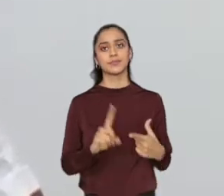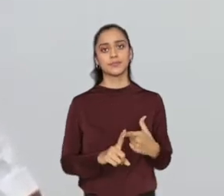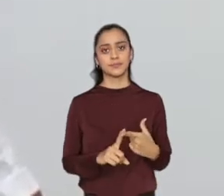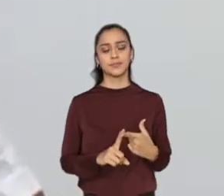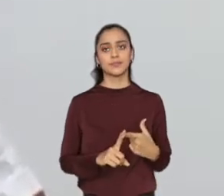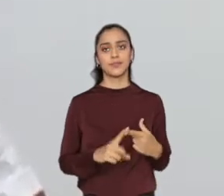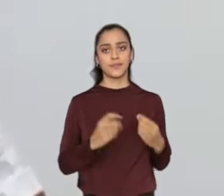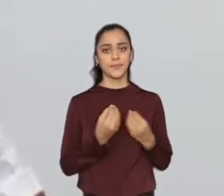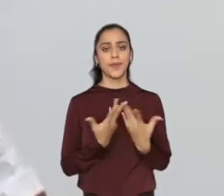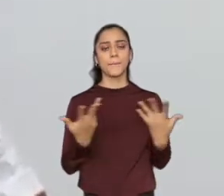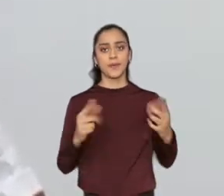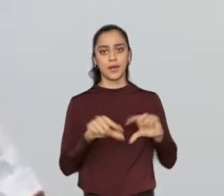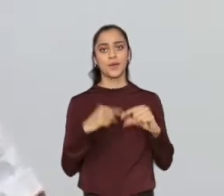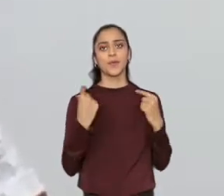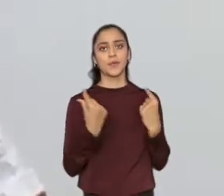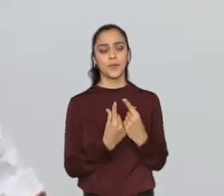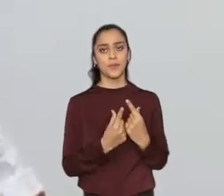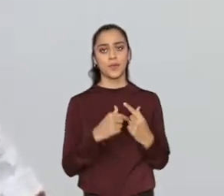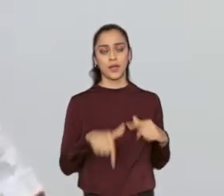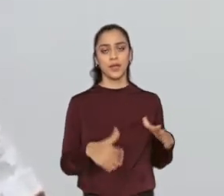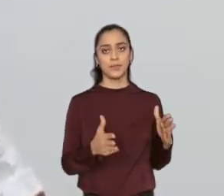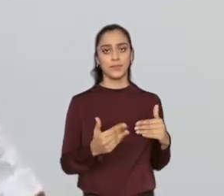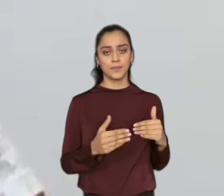Entonces me metí en varios grupos aquí en Panamá,